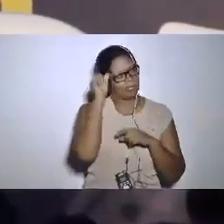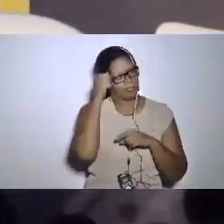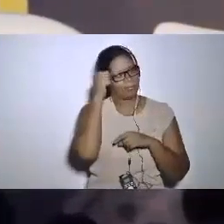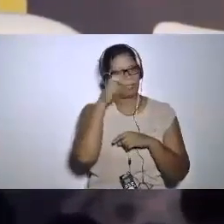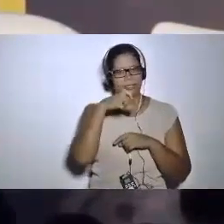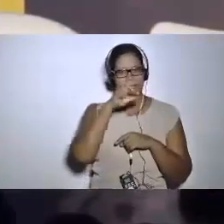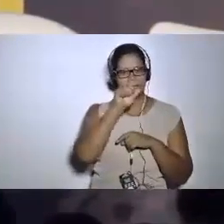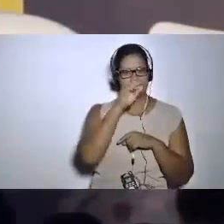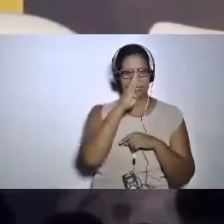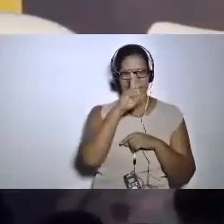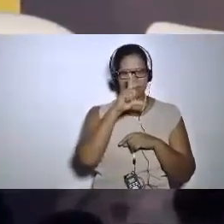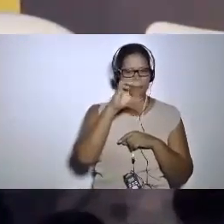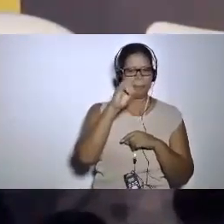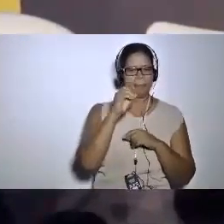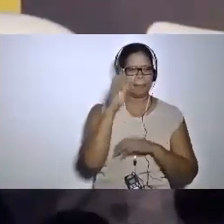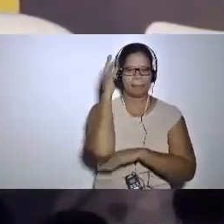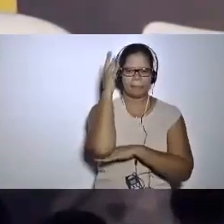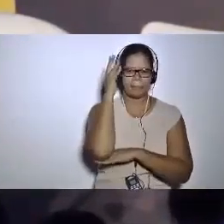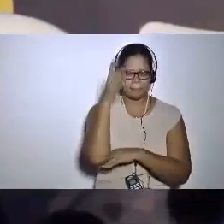estaba